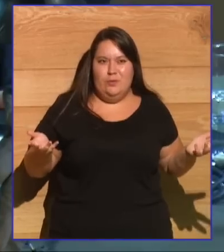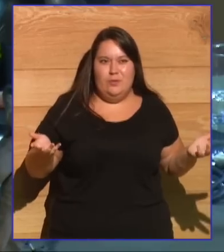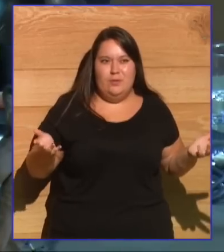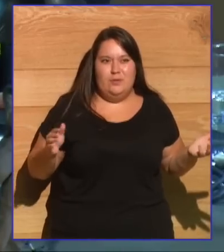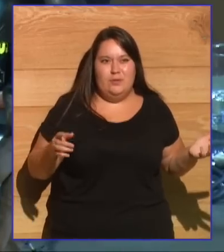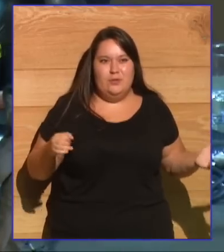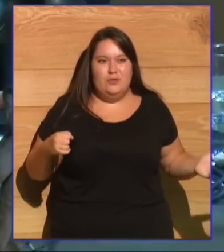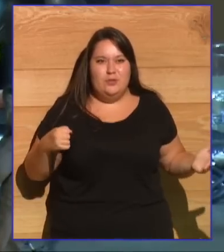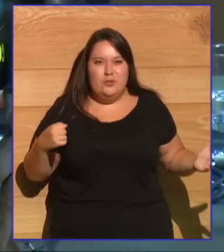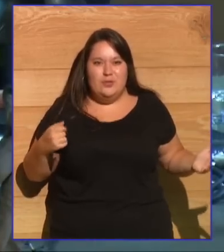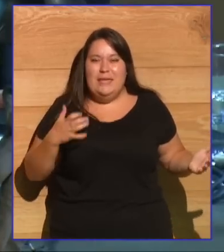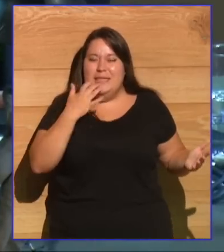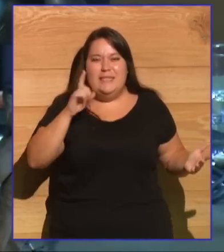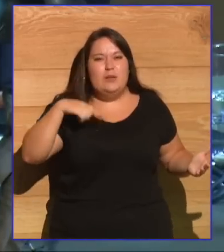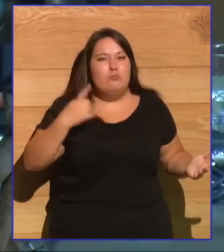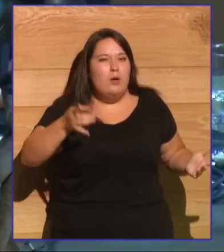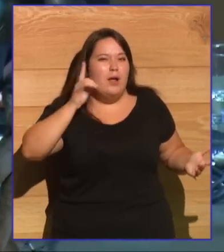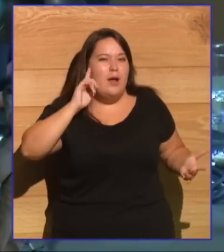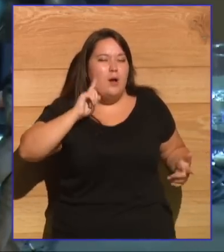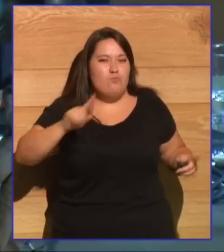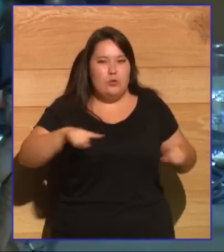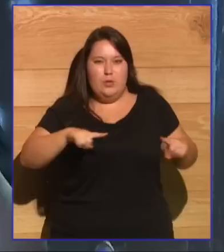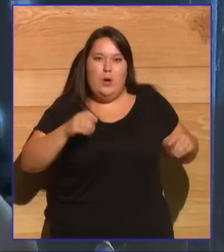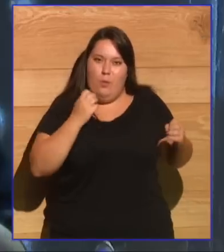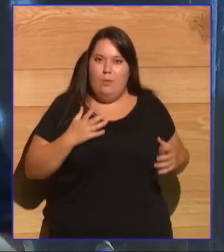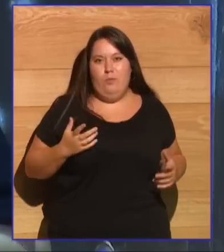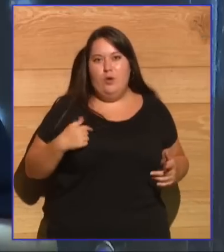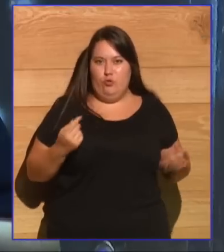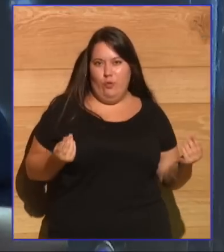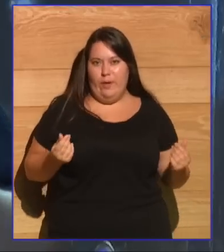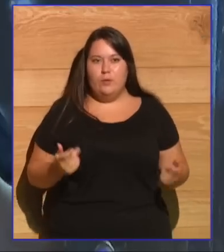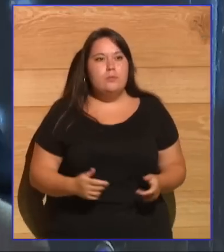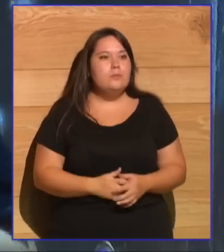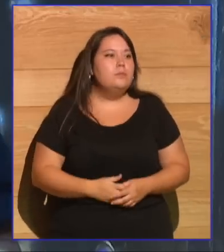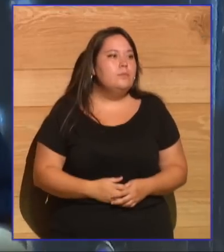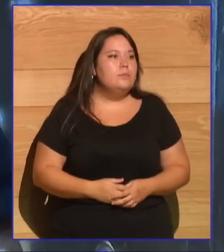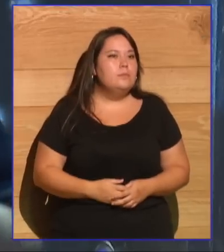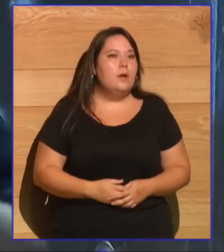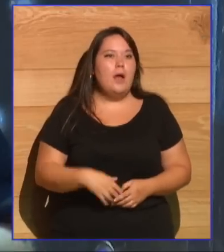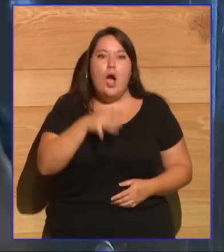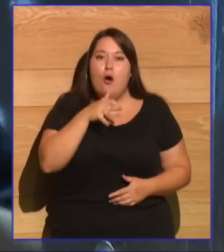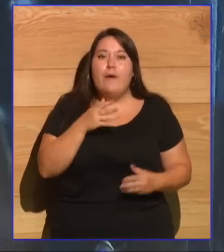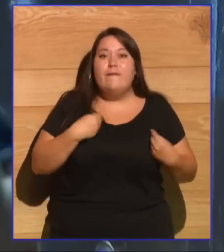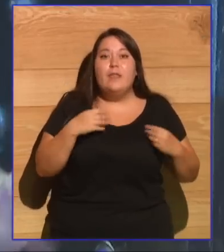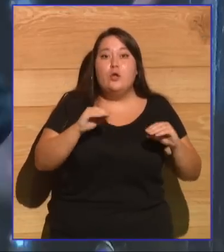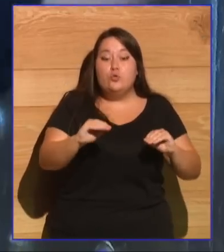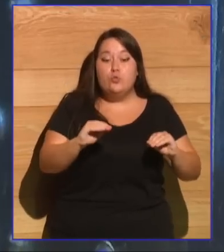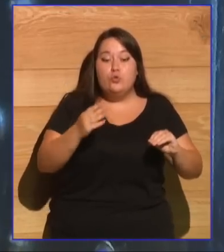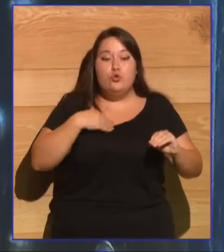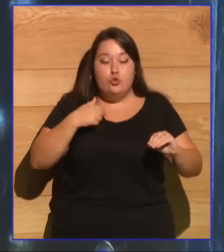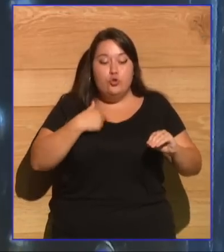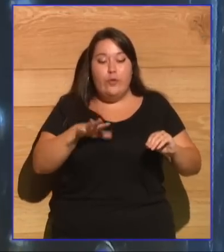bachata yo me lo bailo en un sábado a vis cahan media multi manga y no no ahora su vida está en mis manos